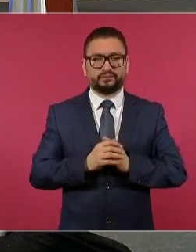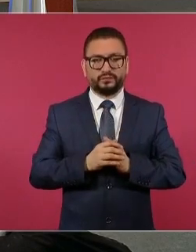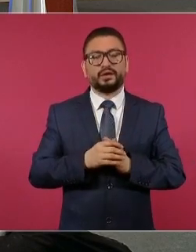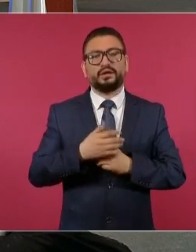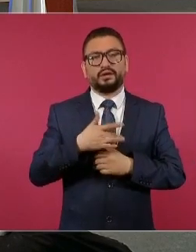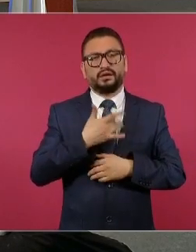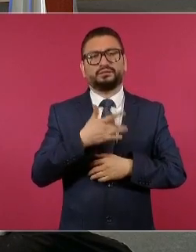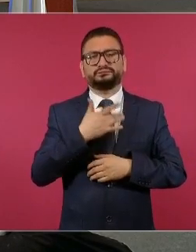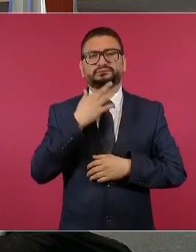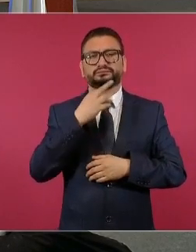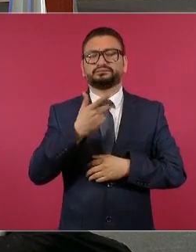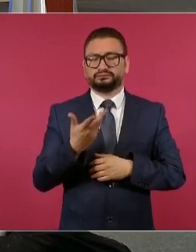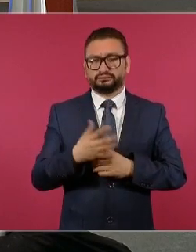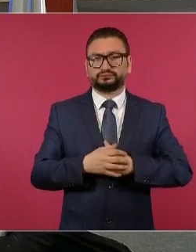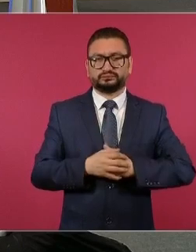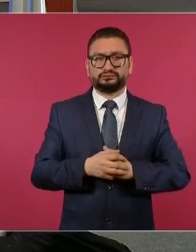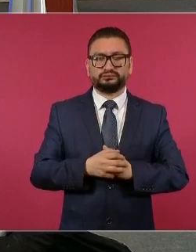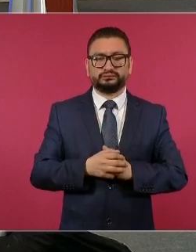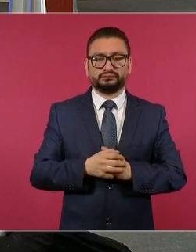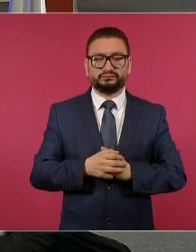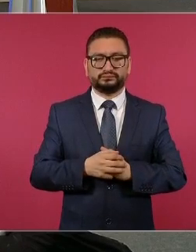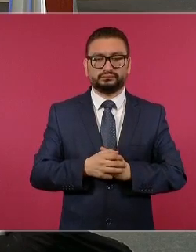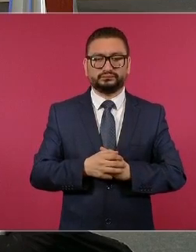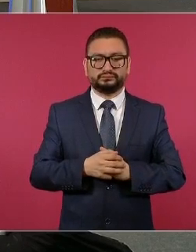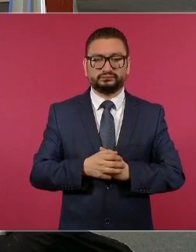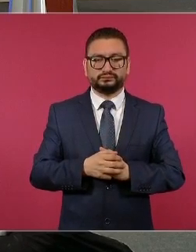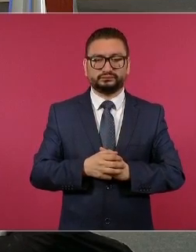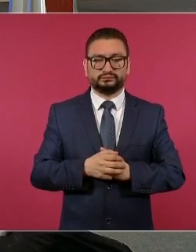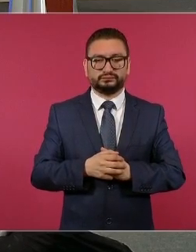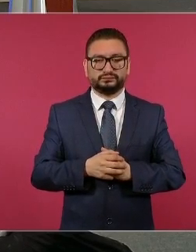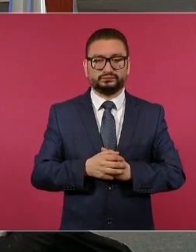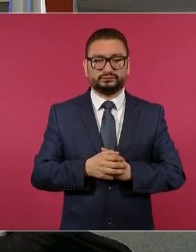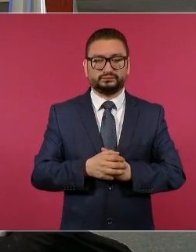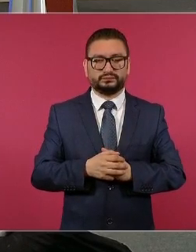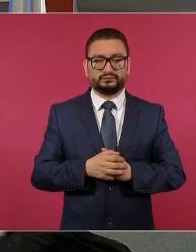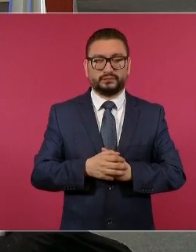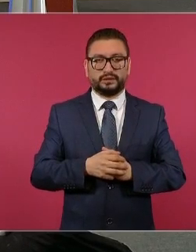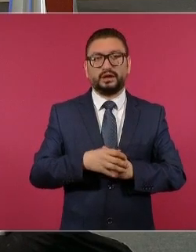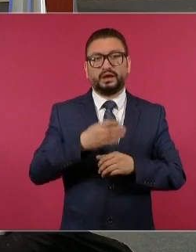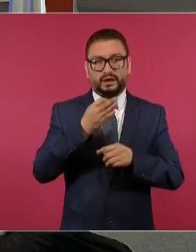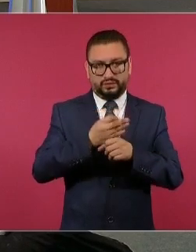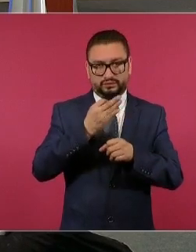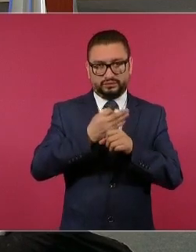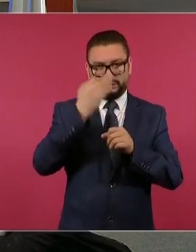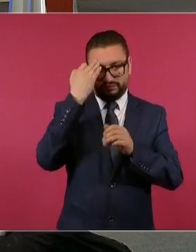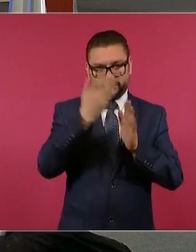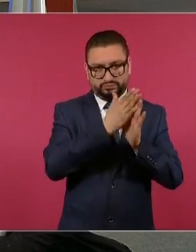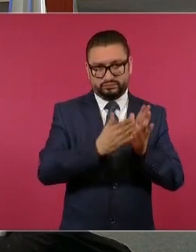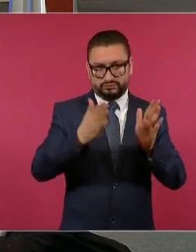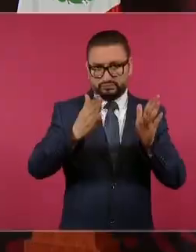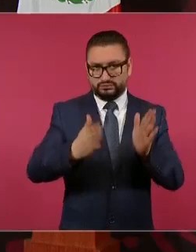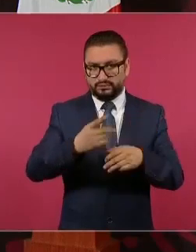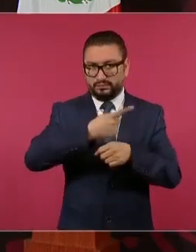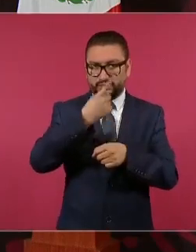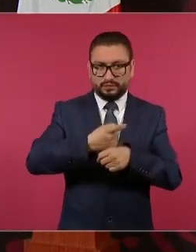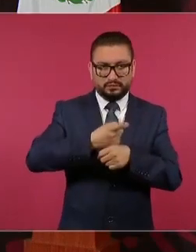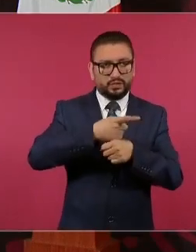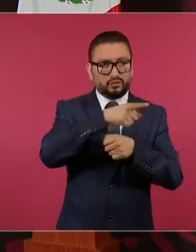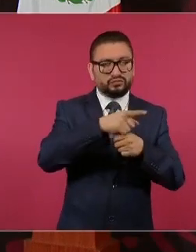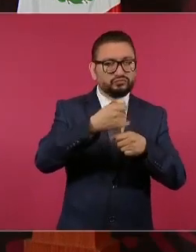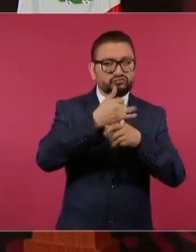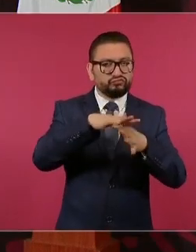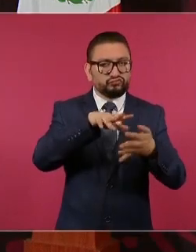mejor es que en esta primera etapa, en este primer reporte, al parecer